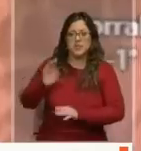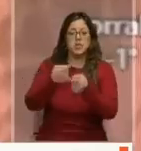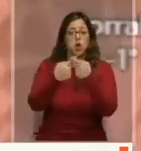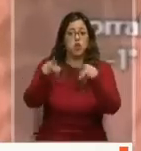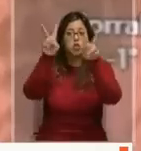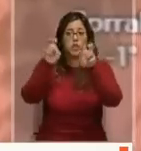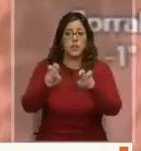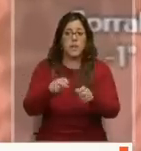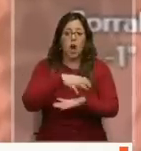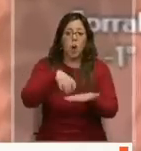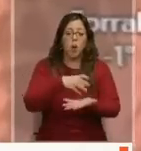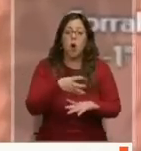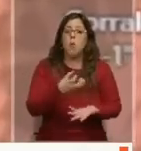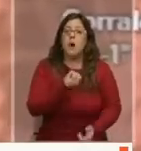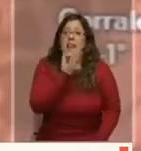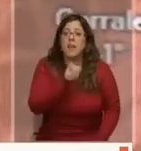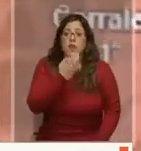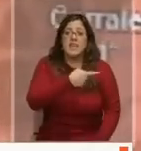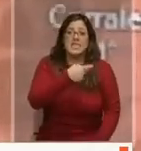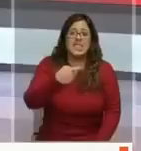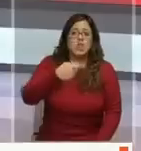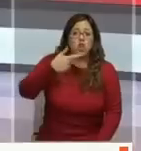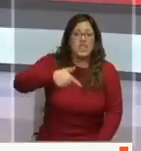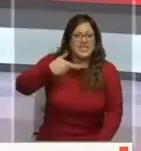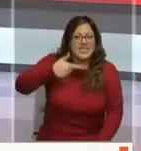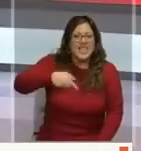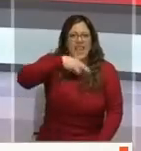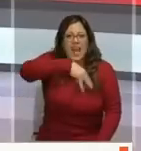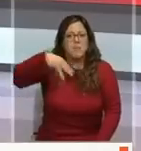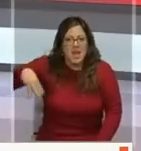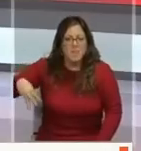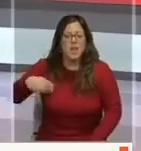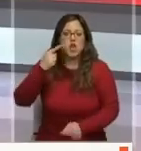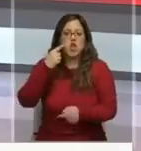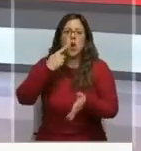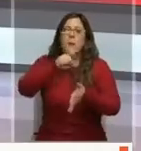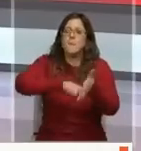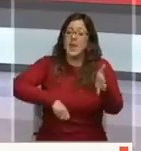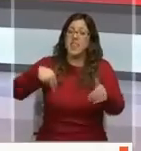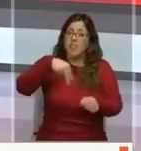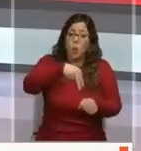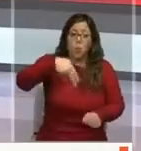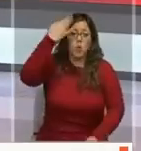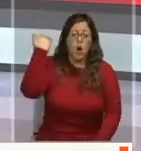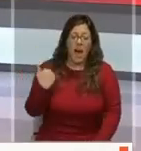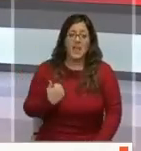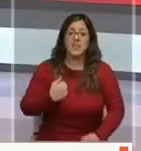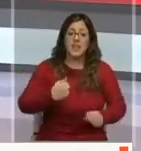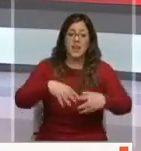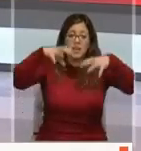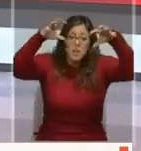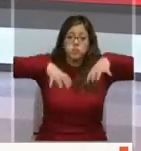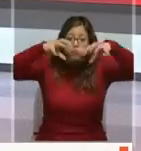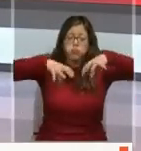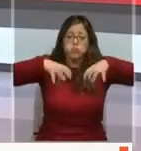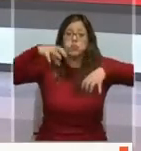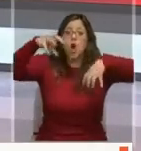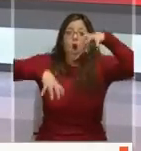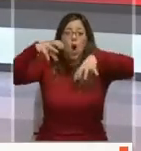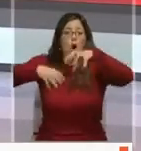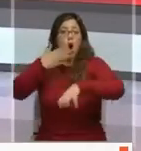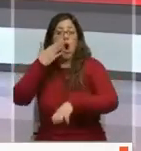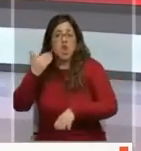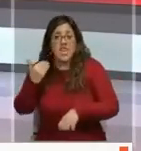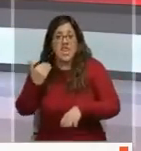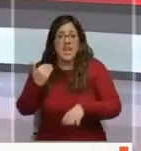la Florida, 117 milímetros. La otra condicionante que en junio las precipitaciones en cordillera se cuatriplicaron